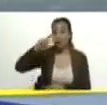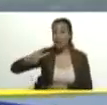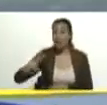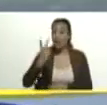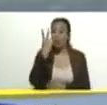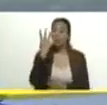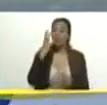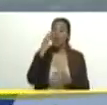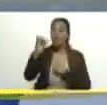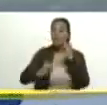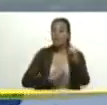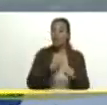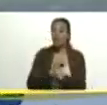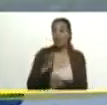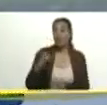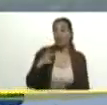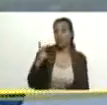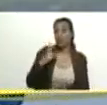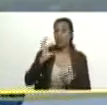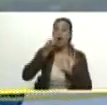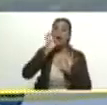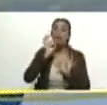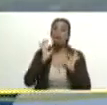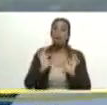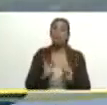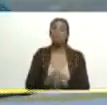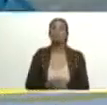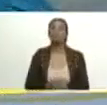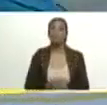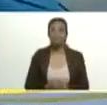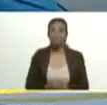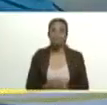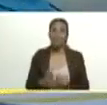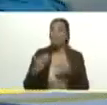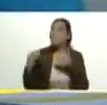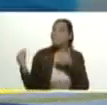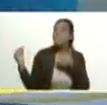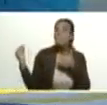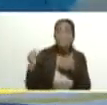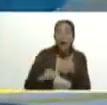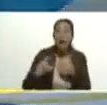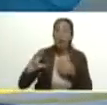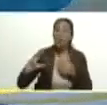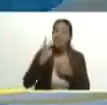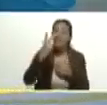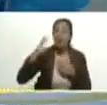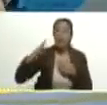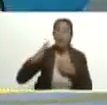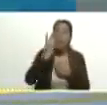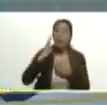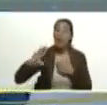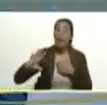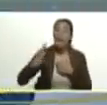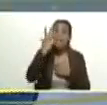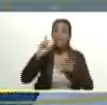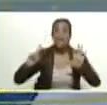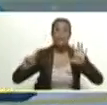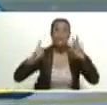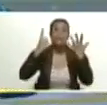segunda Feria Internacional del Café Venezolano. Y vendrán la tercera, la cuarta, la quinta, la